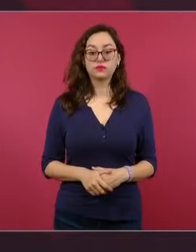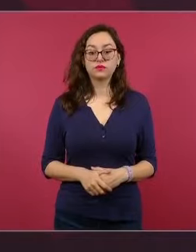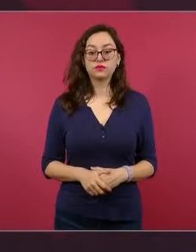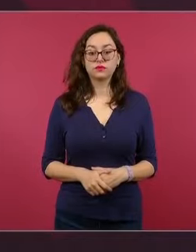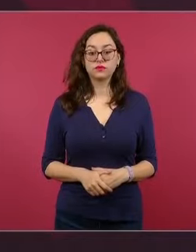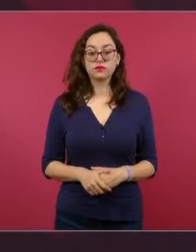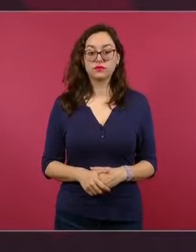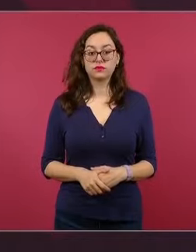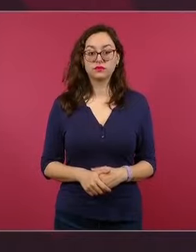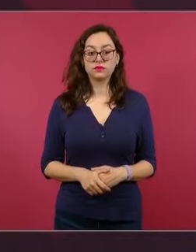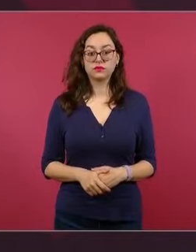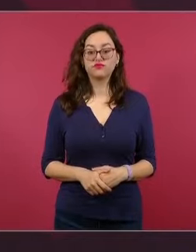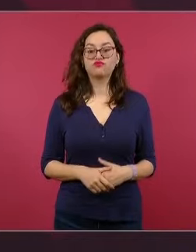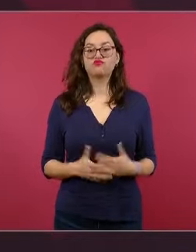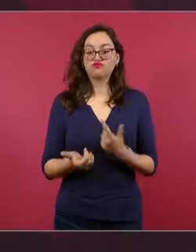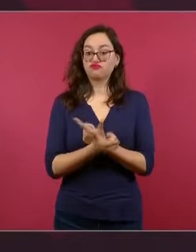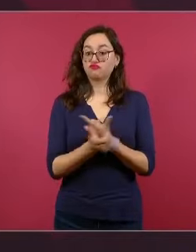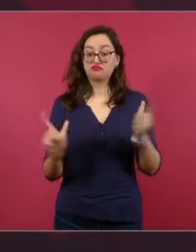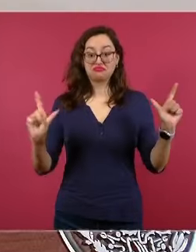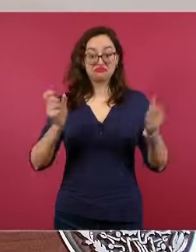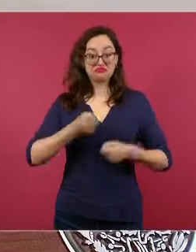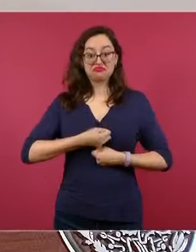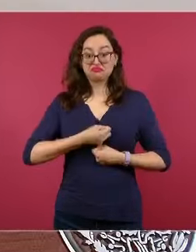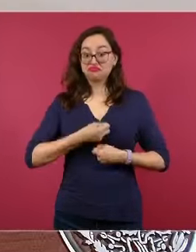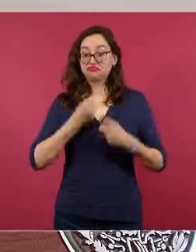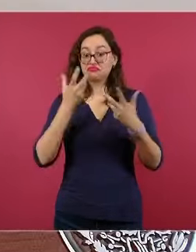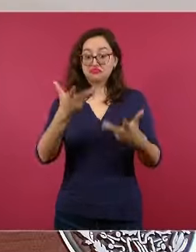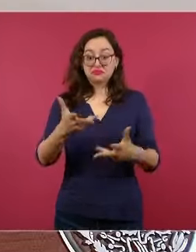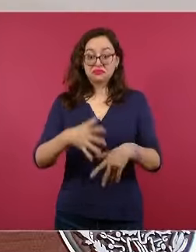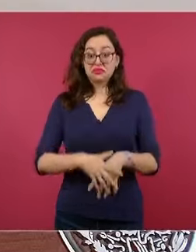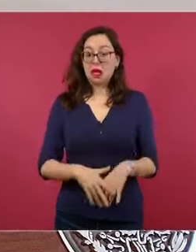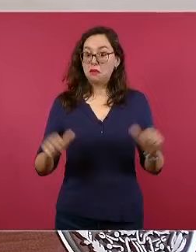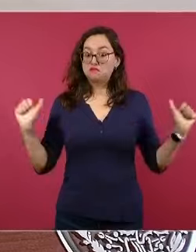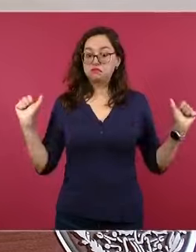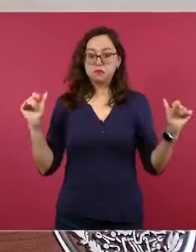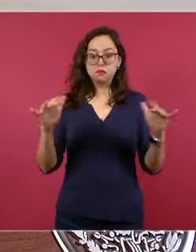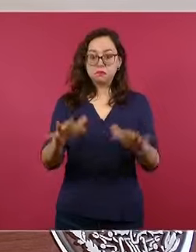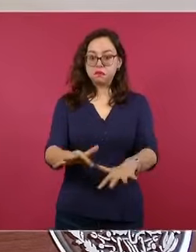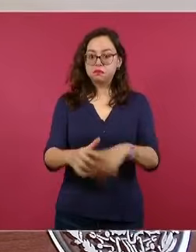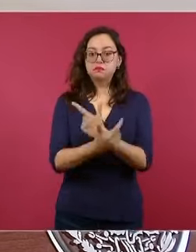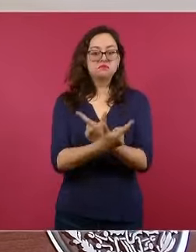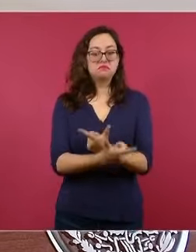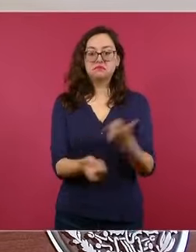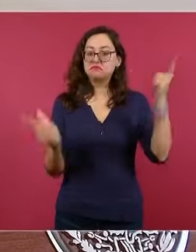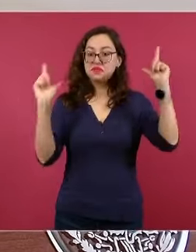y libertad de expresión de manifestación como